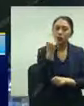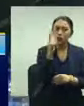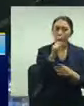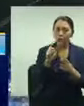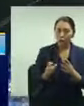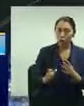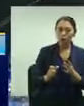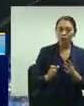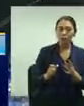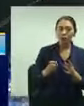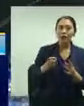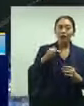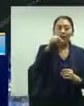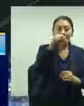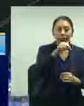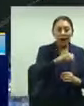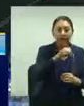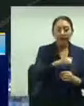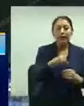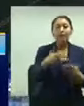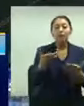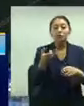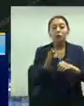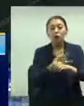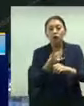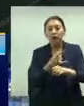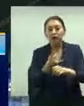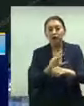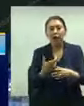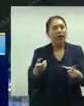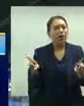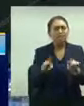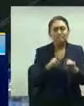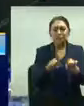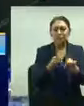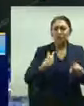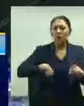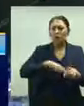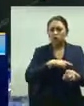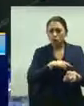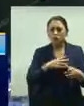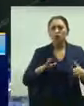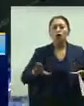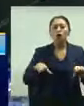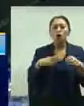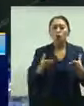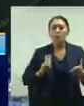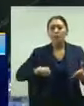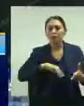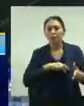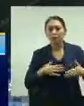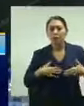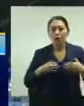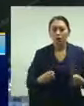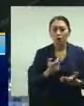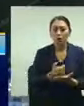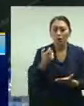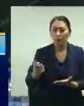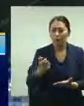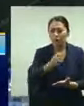son exactamente los insumos que como Ministerio de Salud adquirimos. Todo está programado dentro de la necesidad del Ministerio de